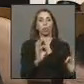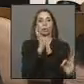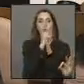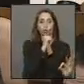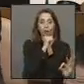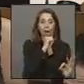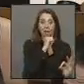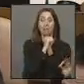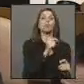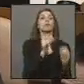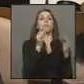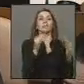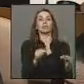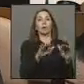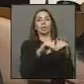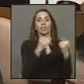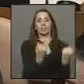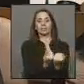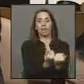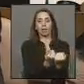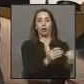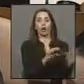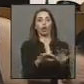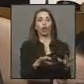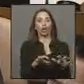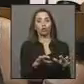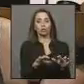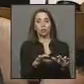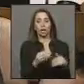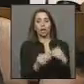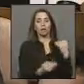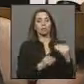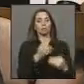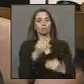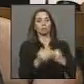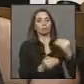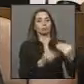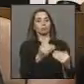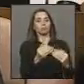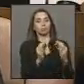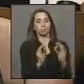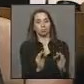para garantizar que en los estadios las cosas ocurrieran de manera